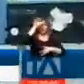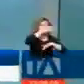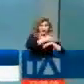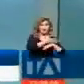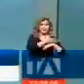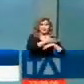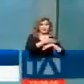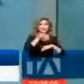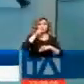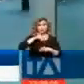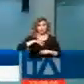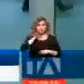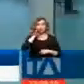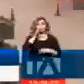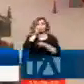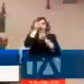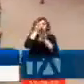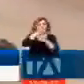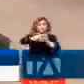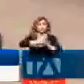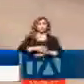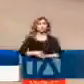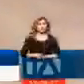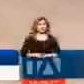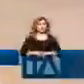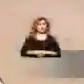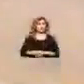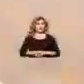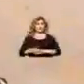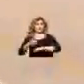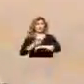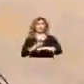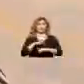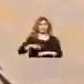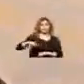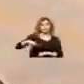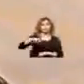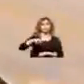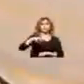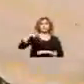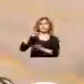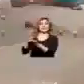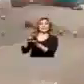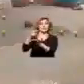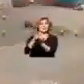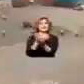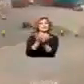paciente cero se conocerán en las próximas horas. El recorrido de ambas autoridades continuó por otras tres